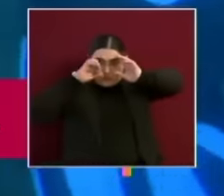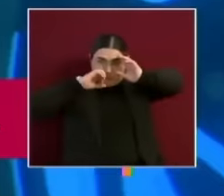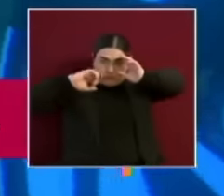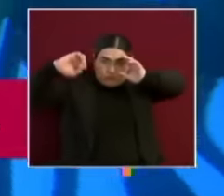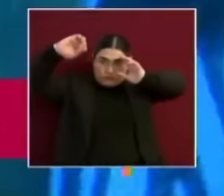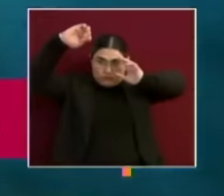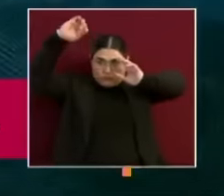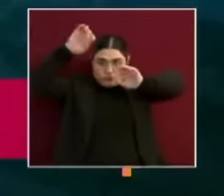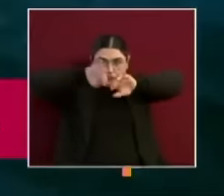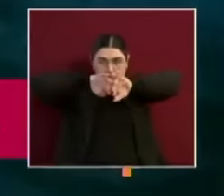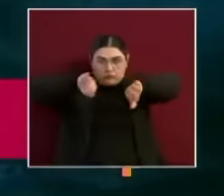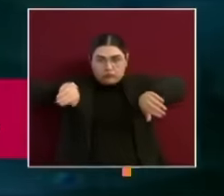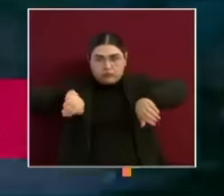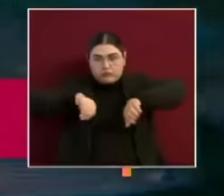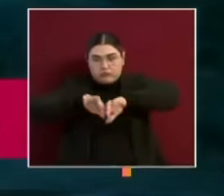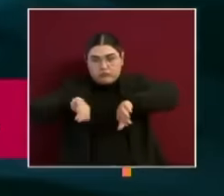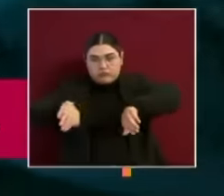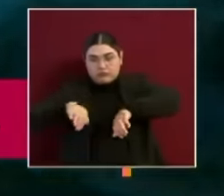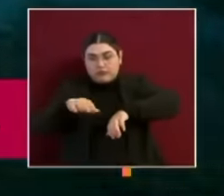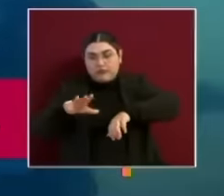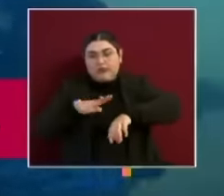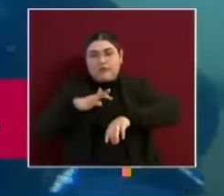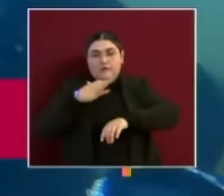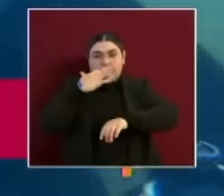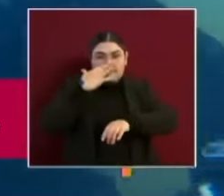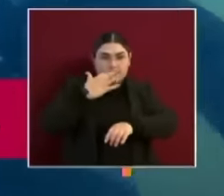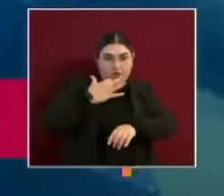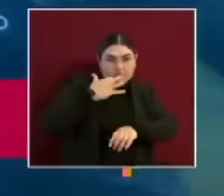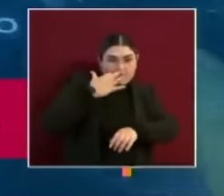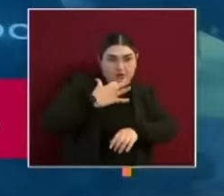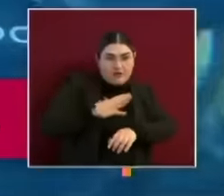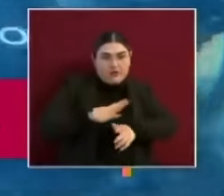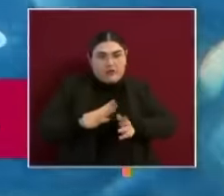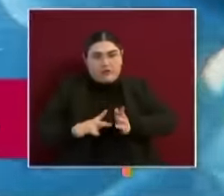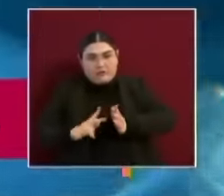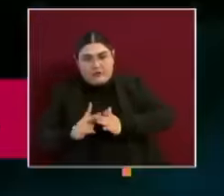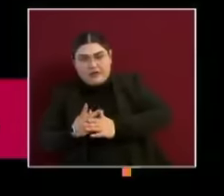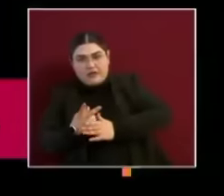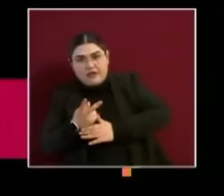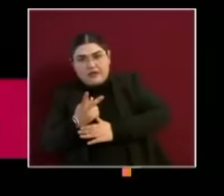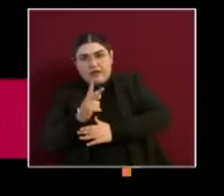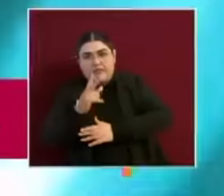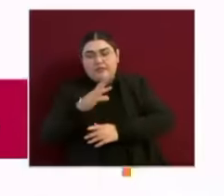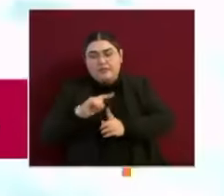vean ustedes flora y fauna que crece en estos